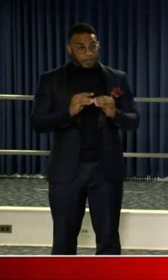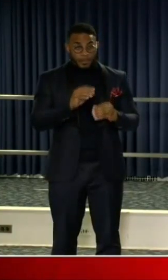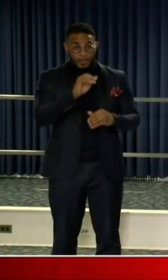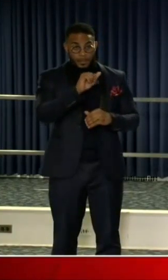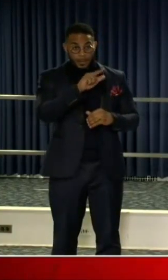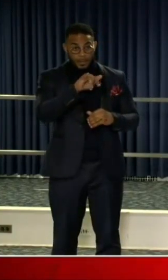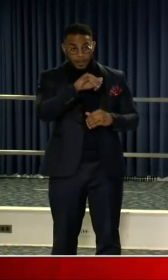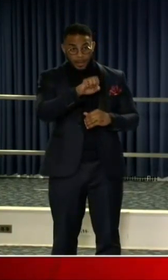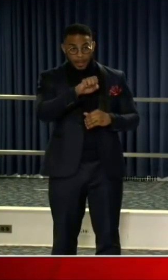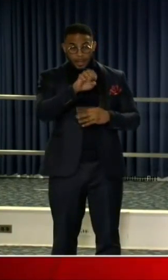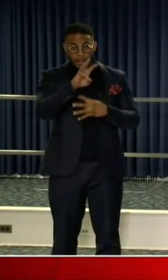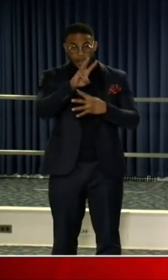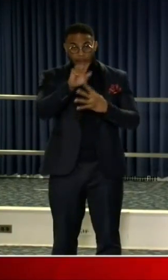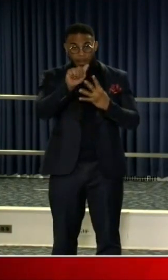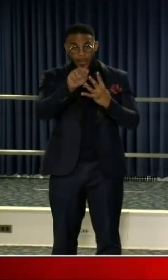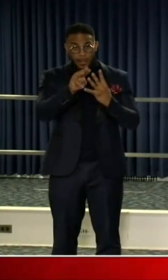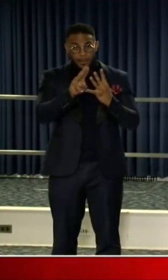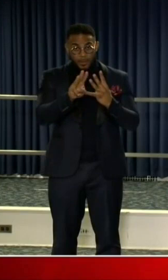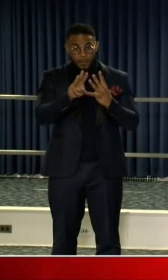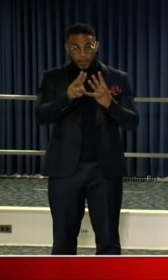Ali, WAMU.